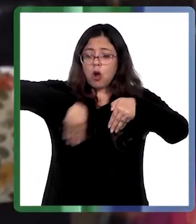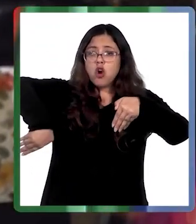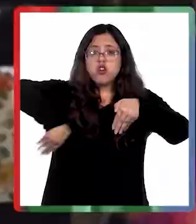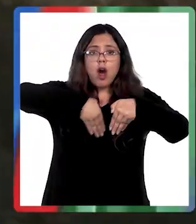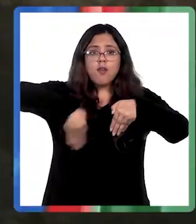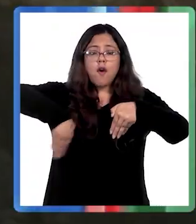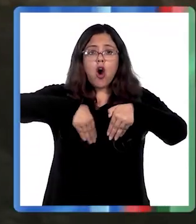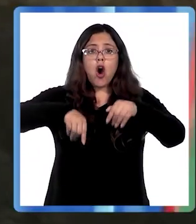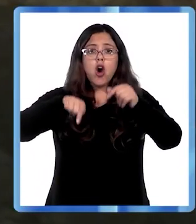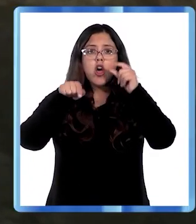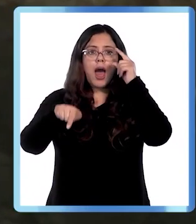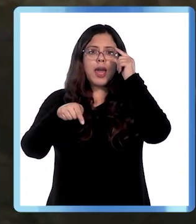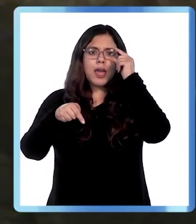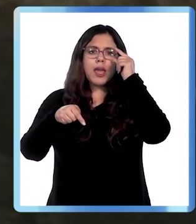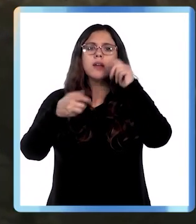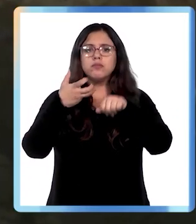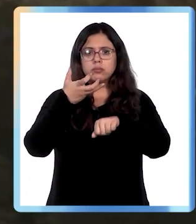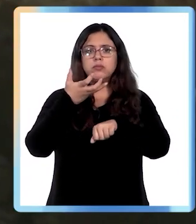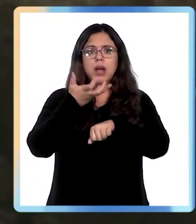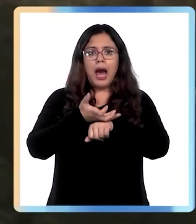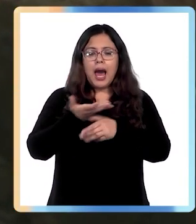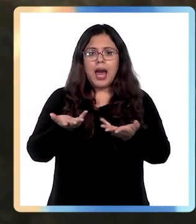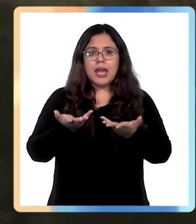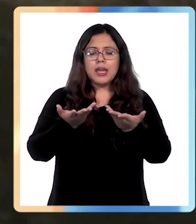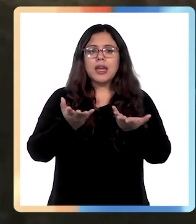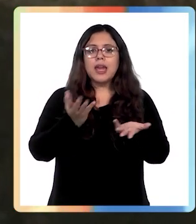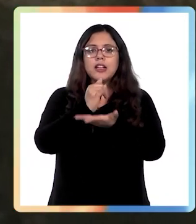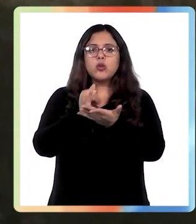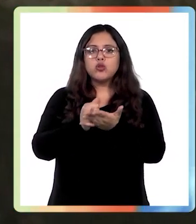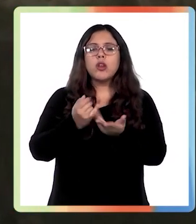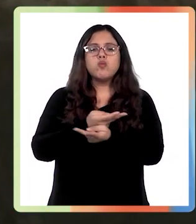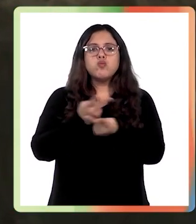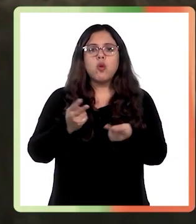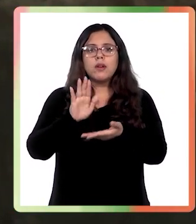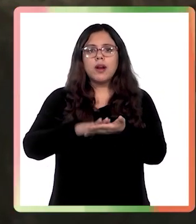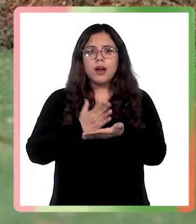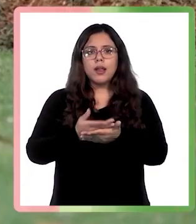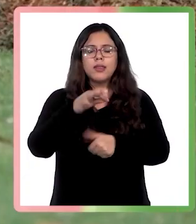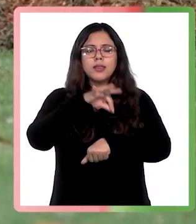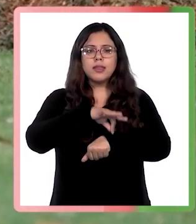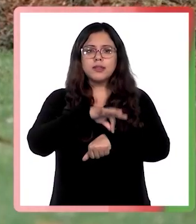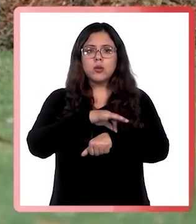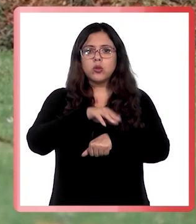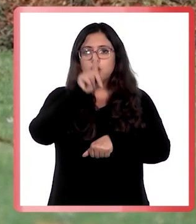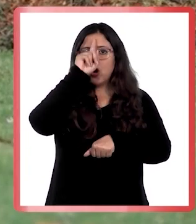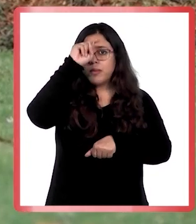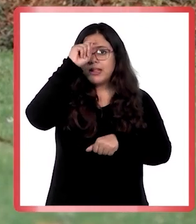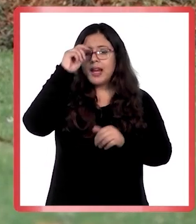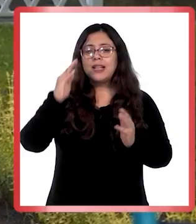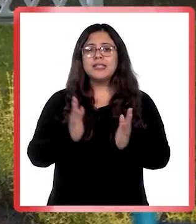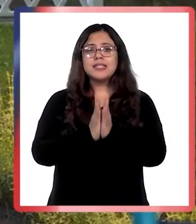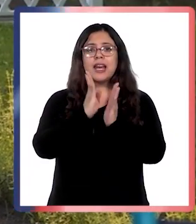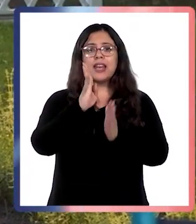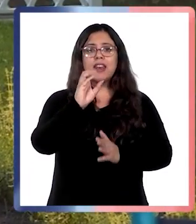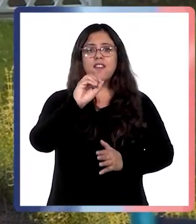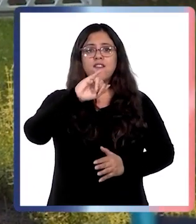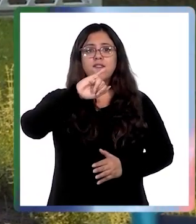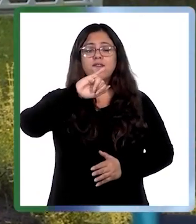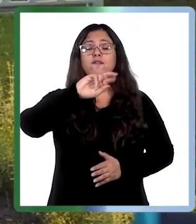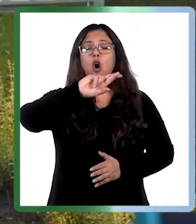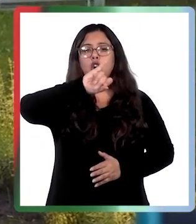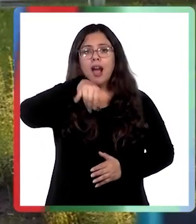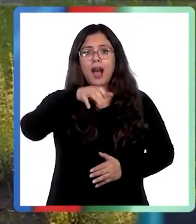está disponible en el sistema público de salud en el Hospital San Borja Rearán y como plan